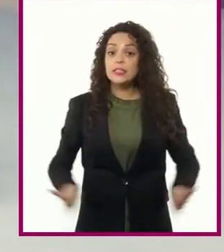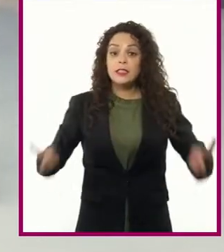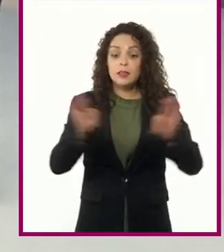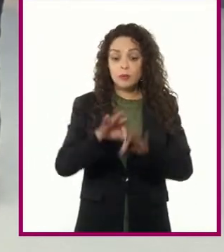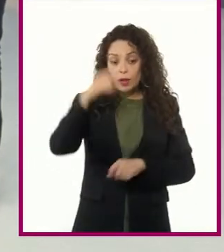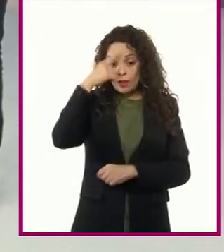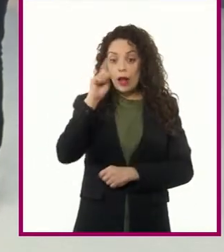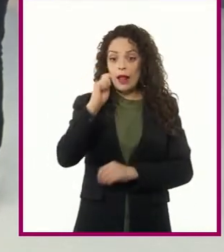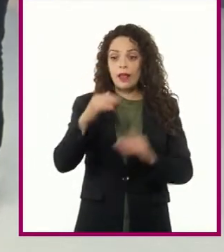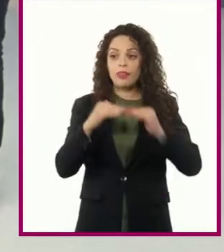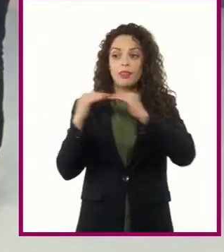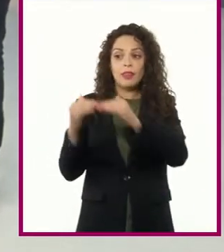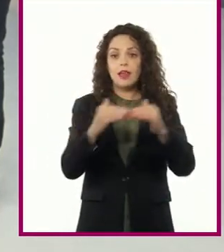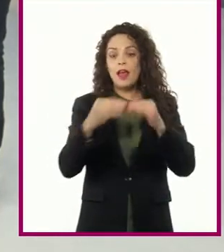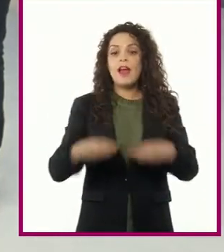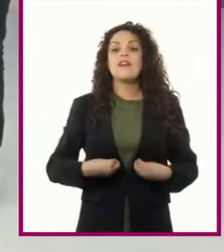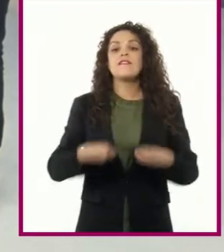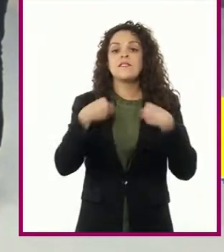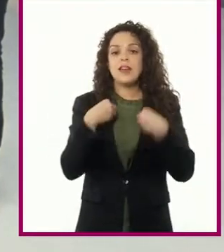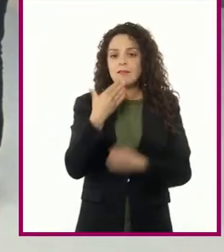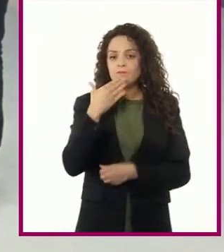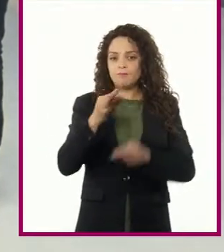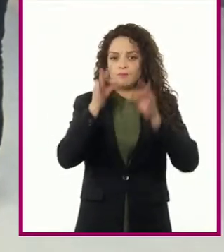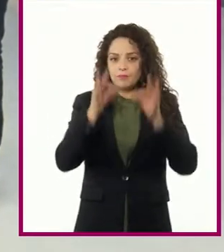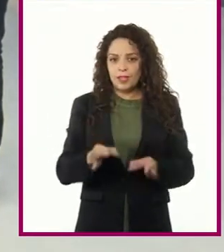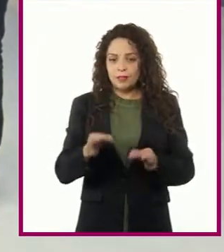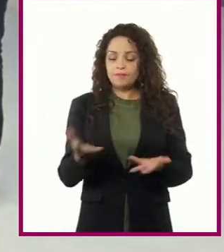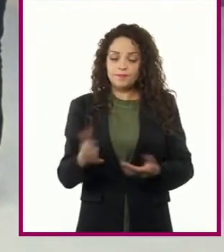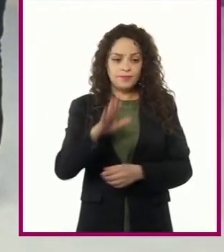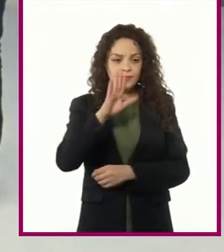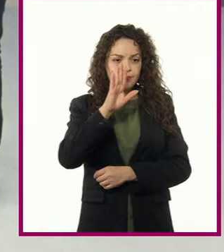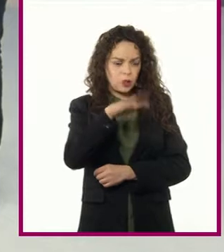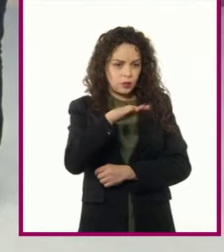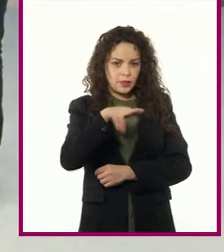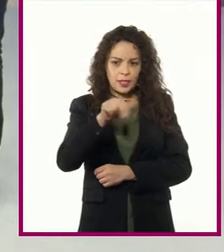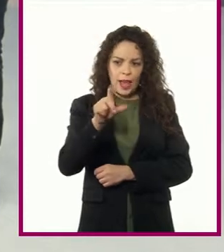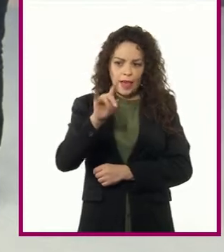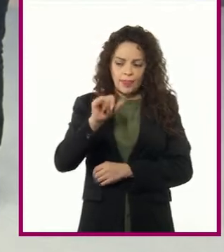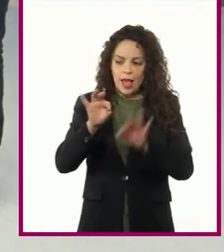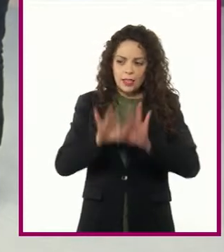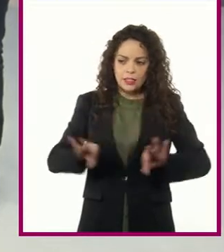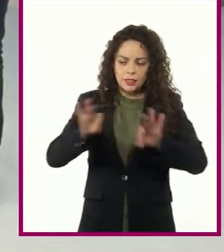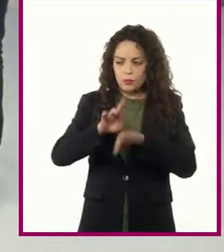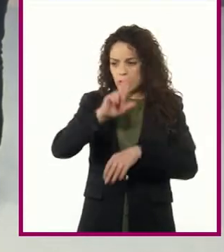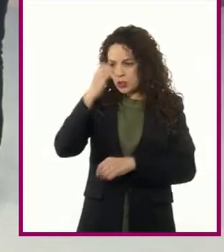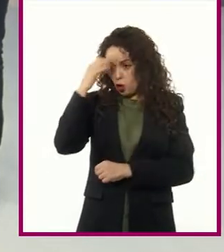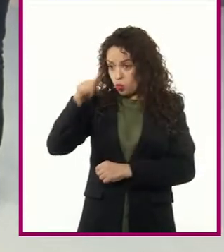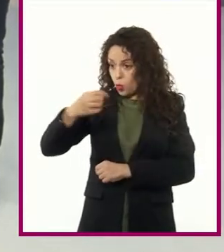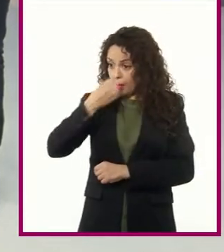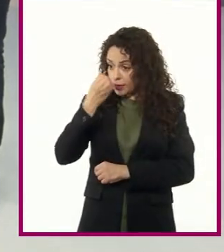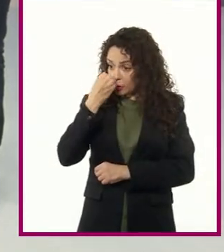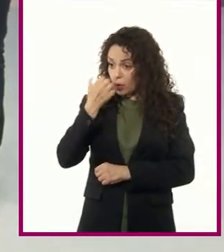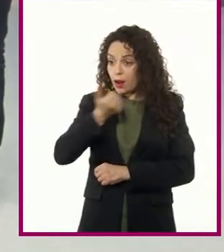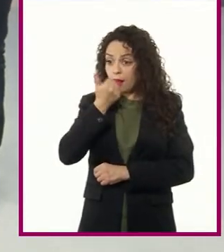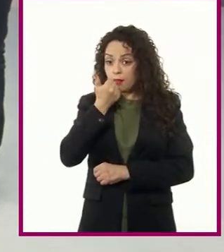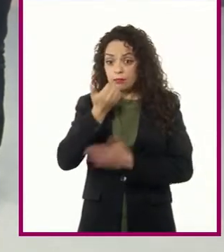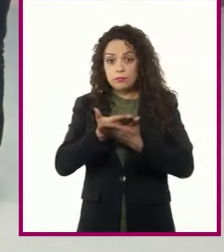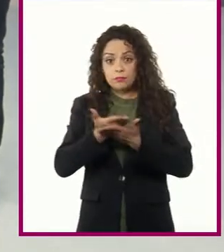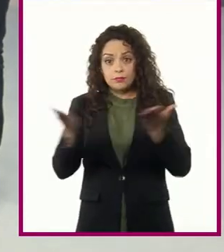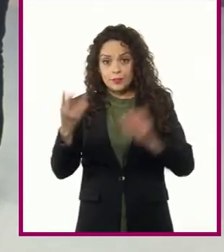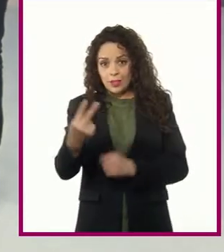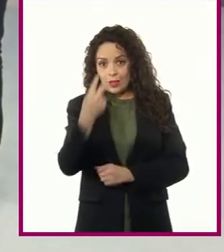una vida democrática. Nadia, es importante reconocer si tu escuela y la de nuestras alumnas y alumnos que